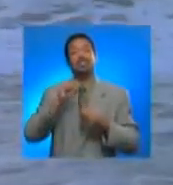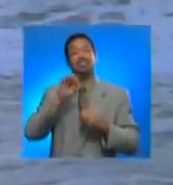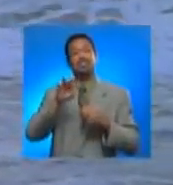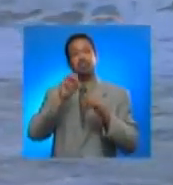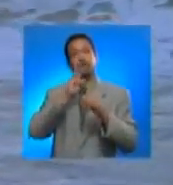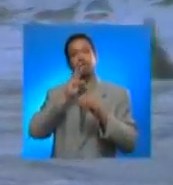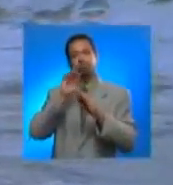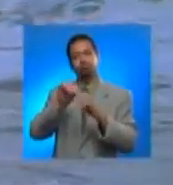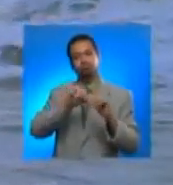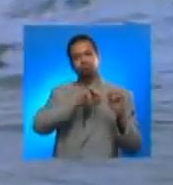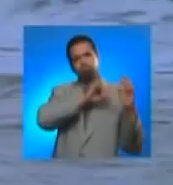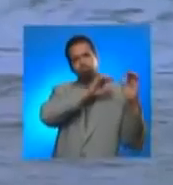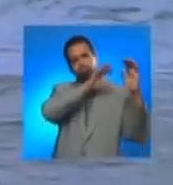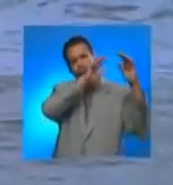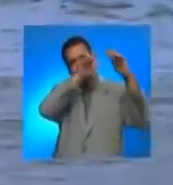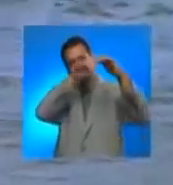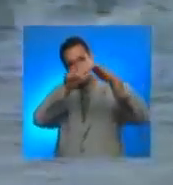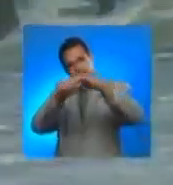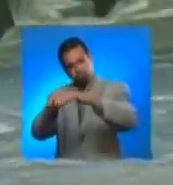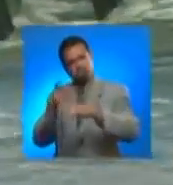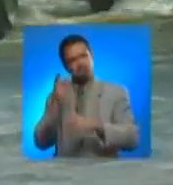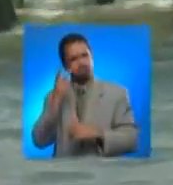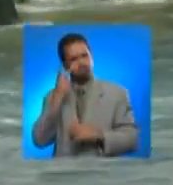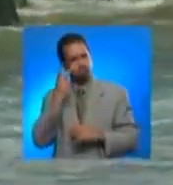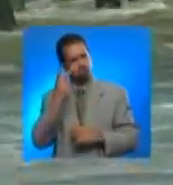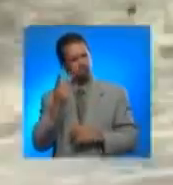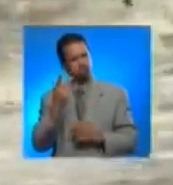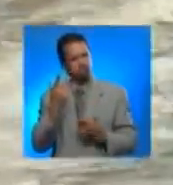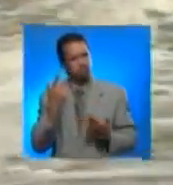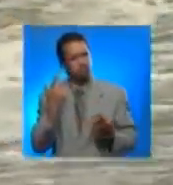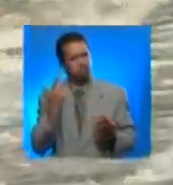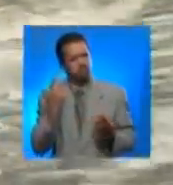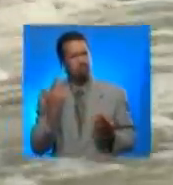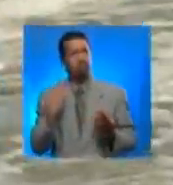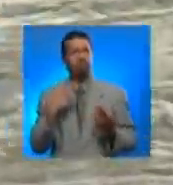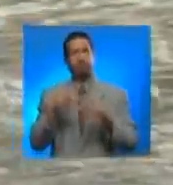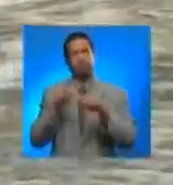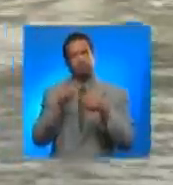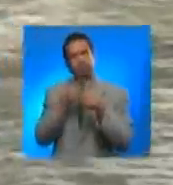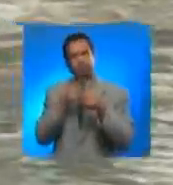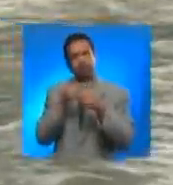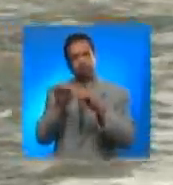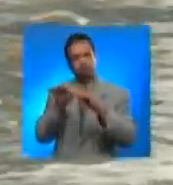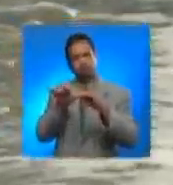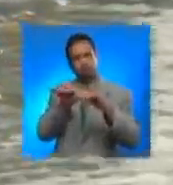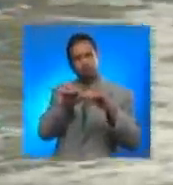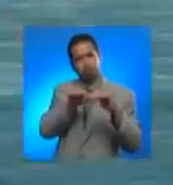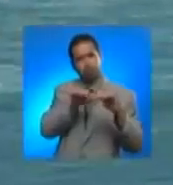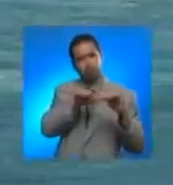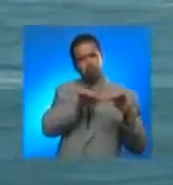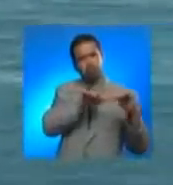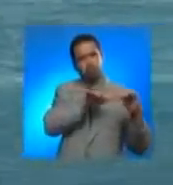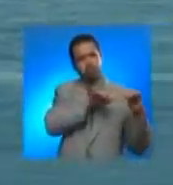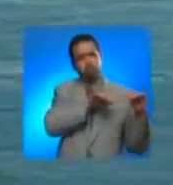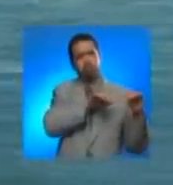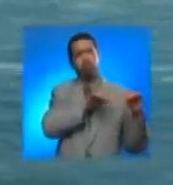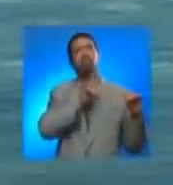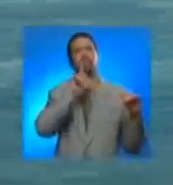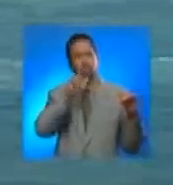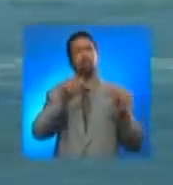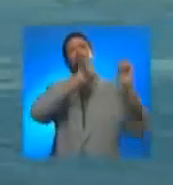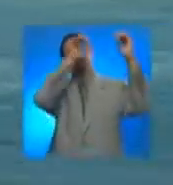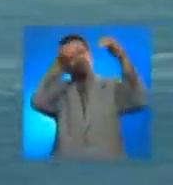es tan fuerte que se le hace difícil mantenerse de pie, observa un comportamiento anormal del mar o escucha un mensaje de alerta o